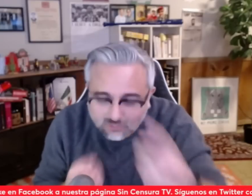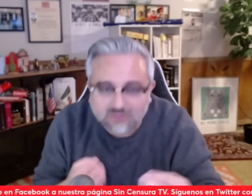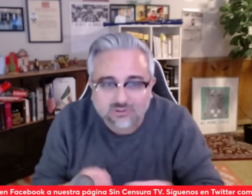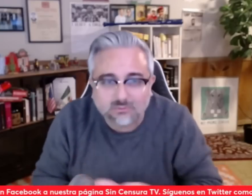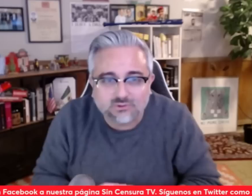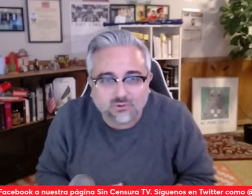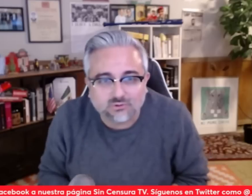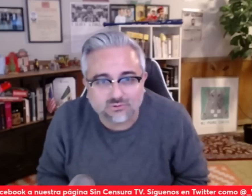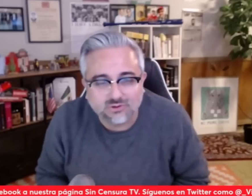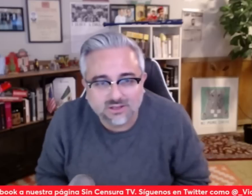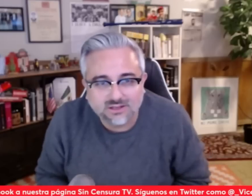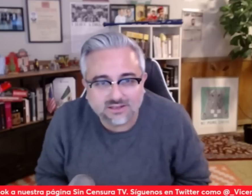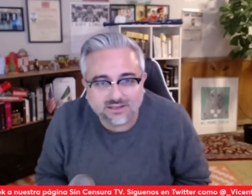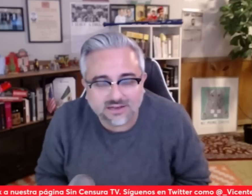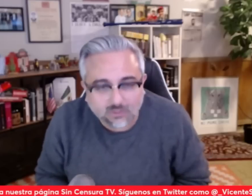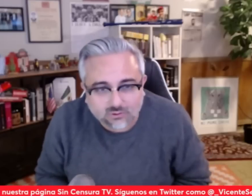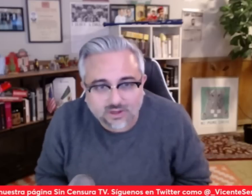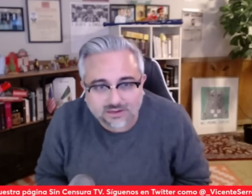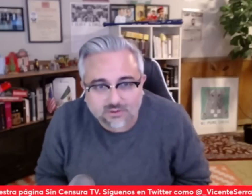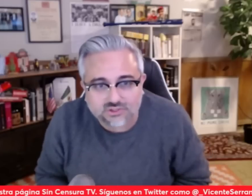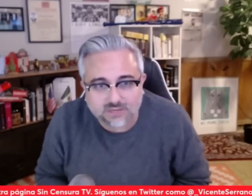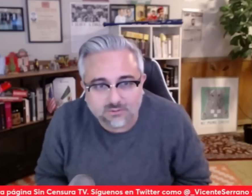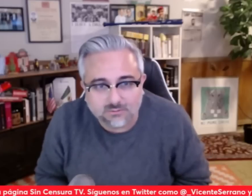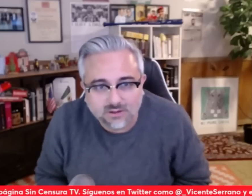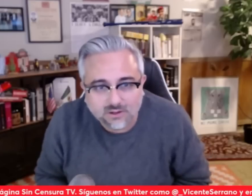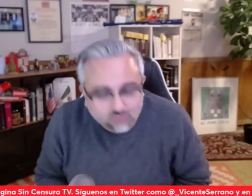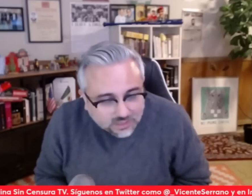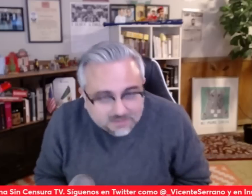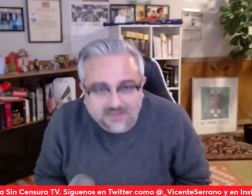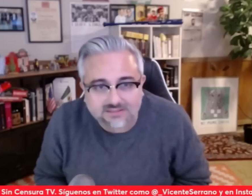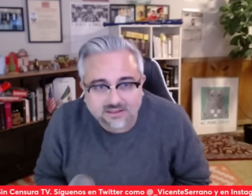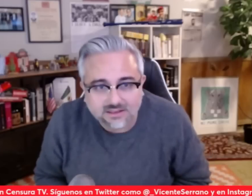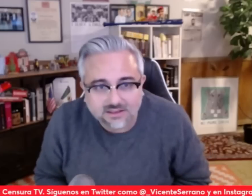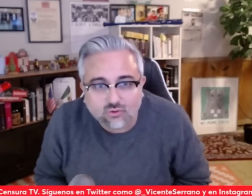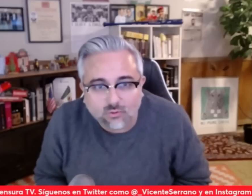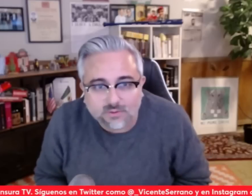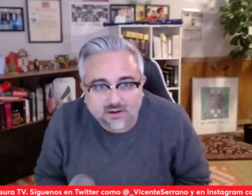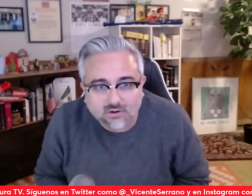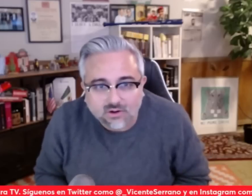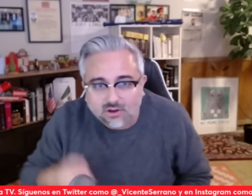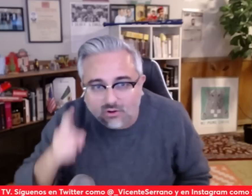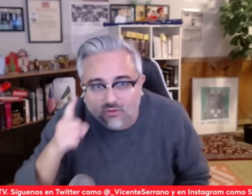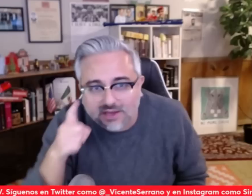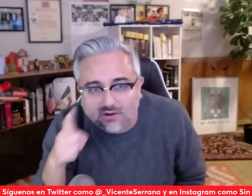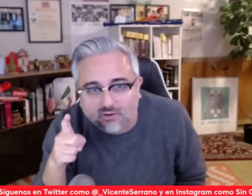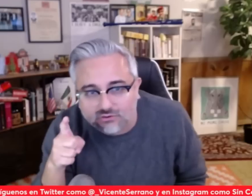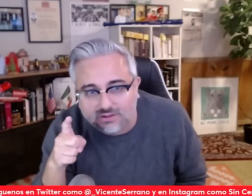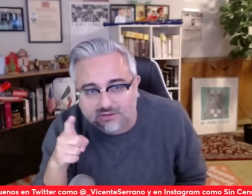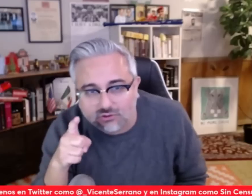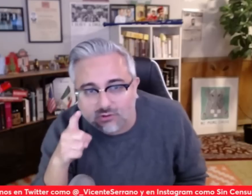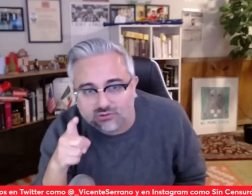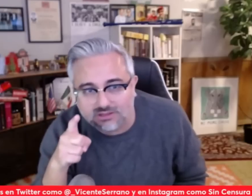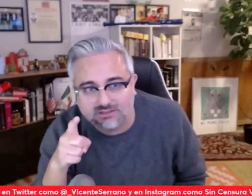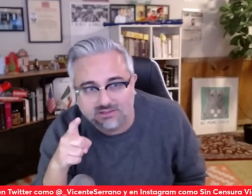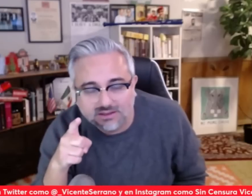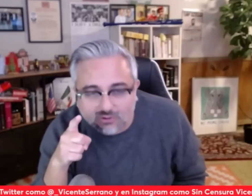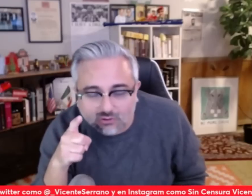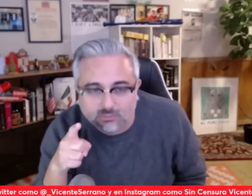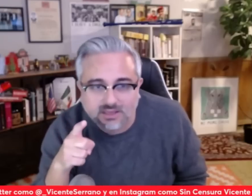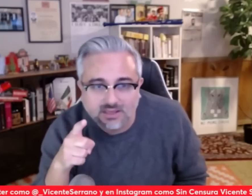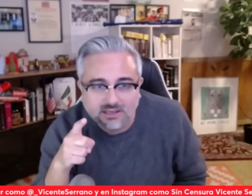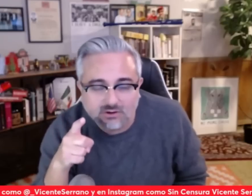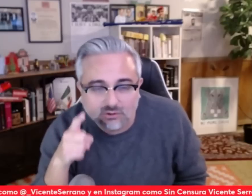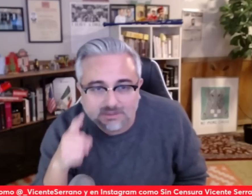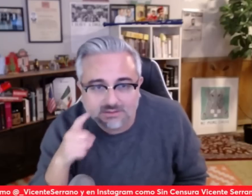Y eso es lo que nos da mucho gusto, que la doctora Claudia Sheinbaum, su gabinete, su gobierno, lo tenga en consideración a usted, que